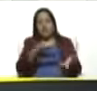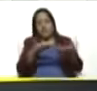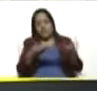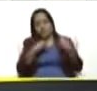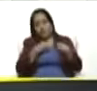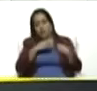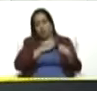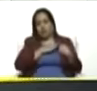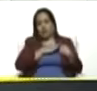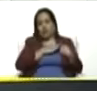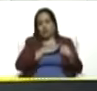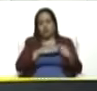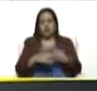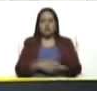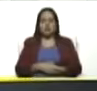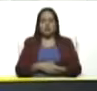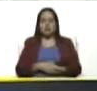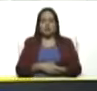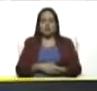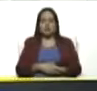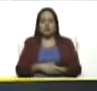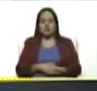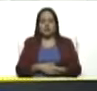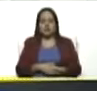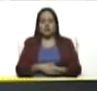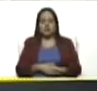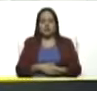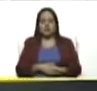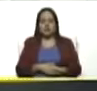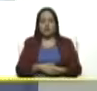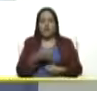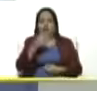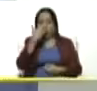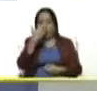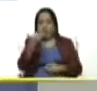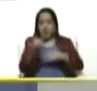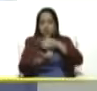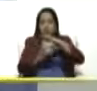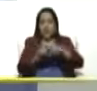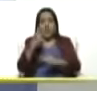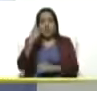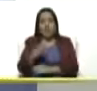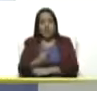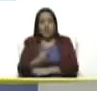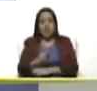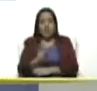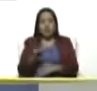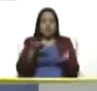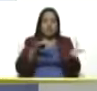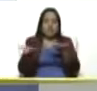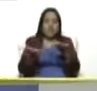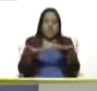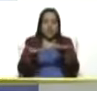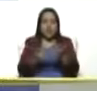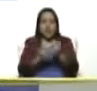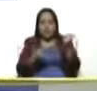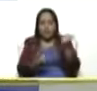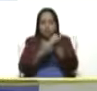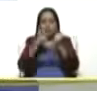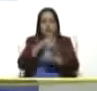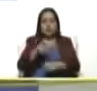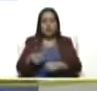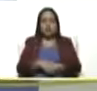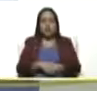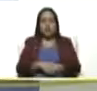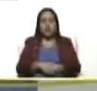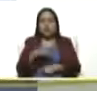Que la gente esté al servicio del Estado. El que esté al frente de instituciones tiene que ser para servir a la gente y no para